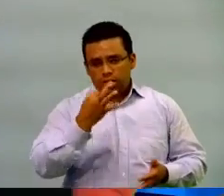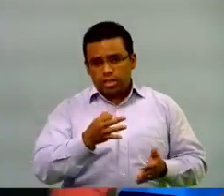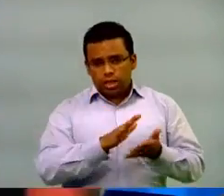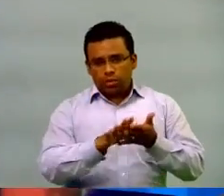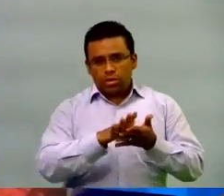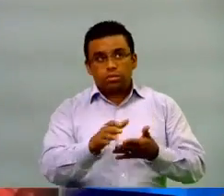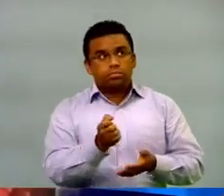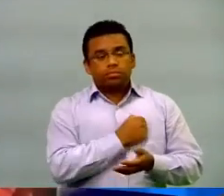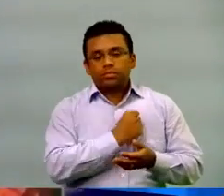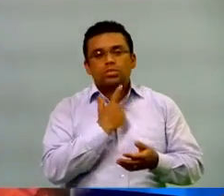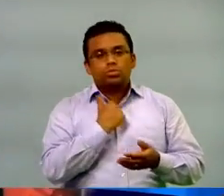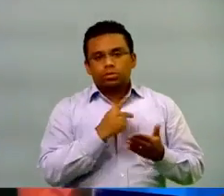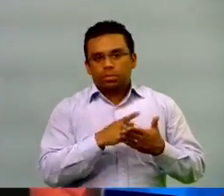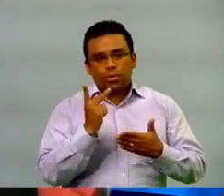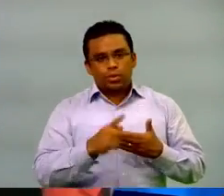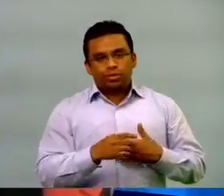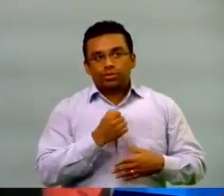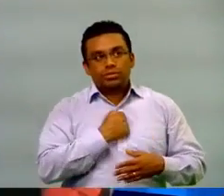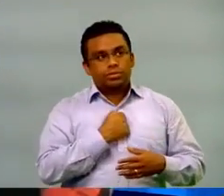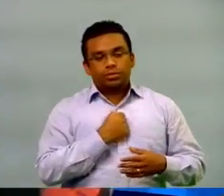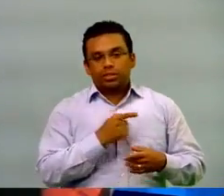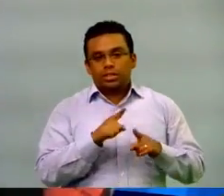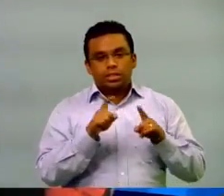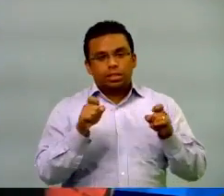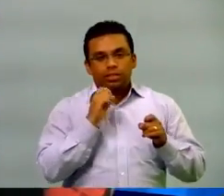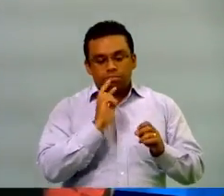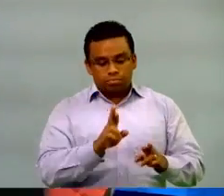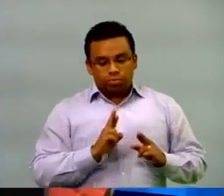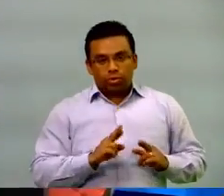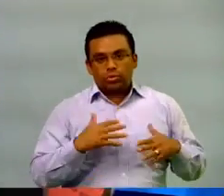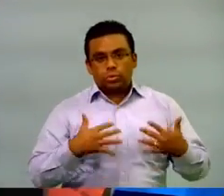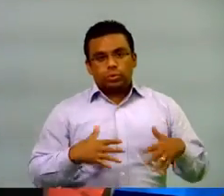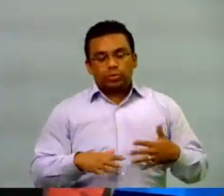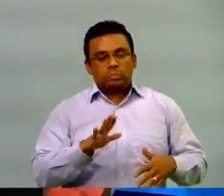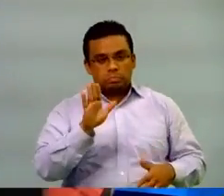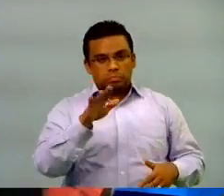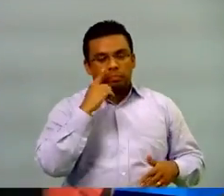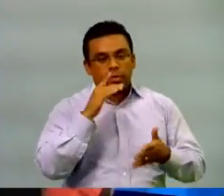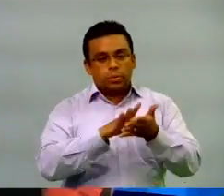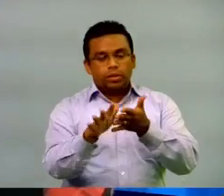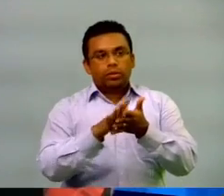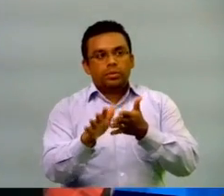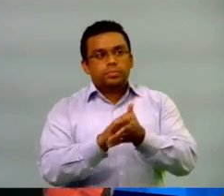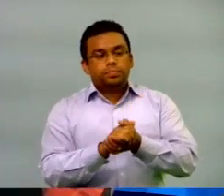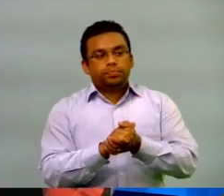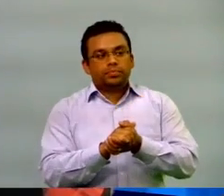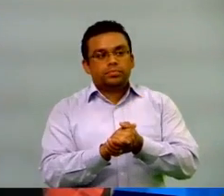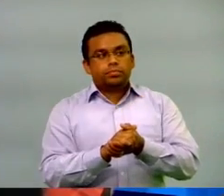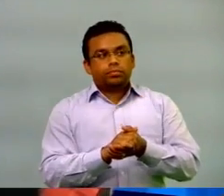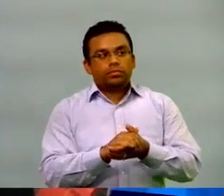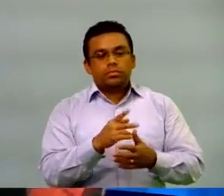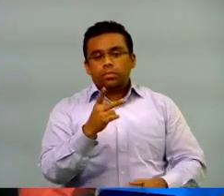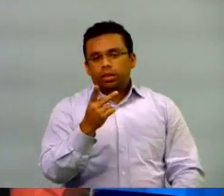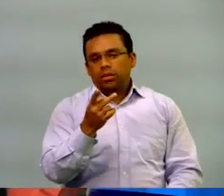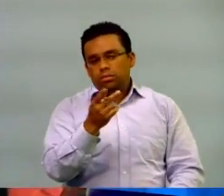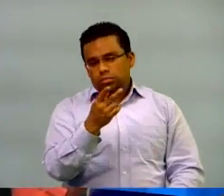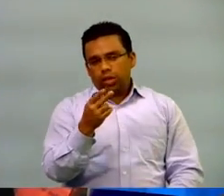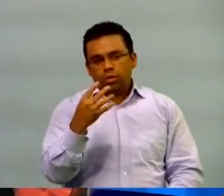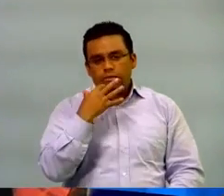yo estoy enamorada de este proyecto y enamorada de los resultados del mismo. Y un par de